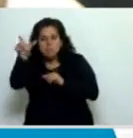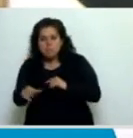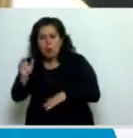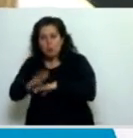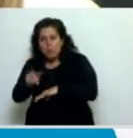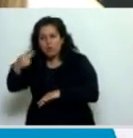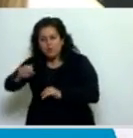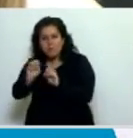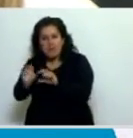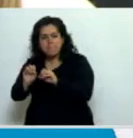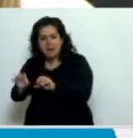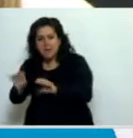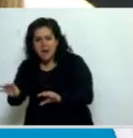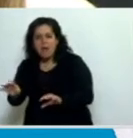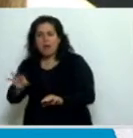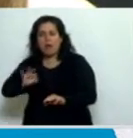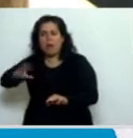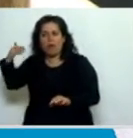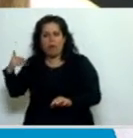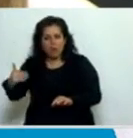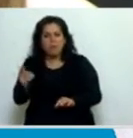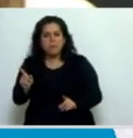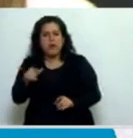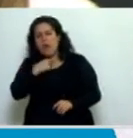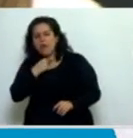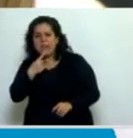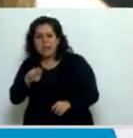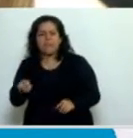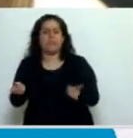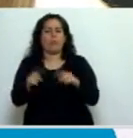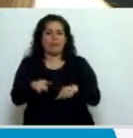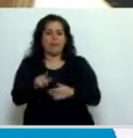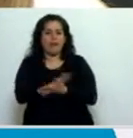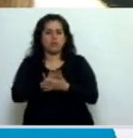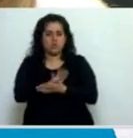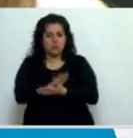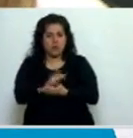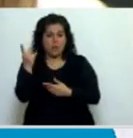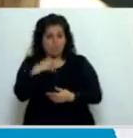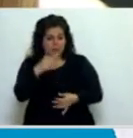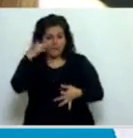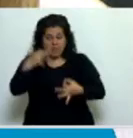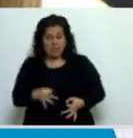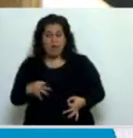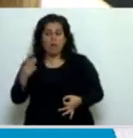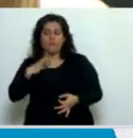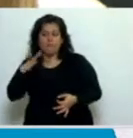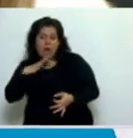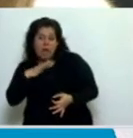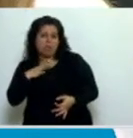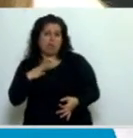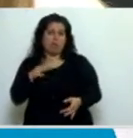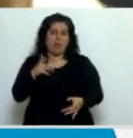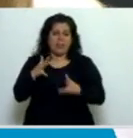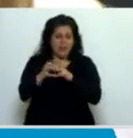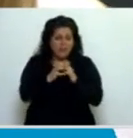han hecho hace bastante tiempo atrás. Sin embargo, lo que sigue absolutamente ausente en este debate,